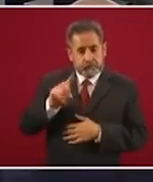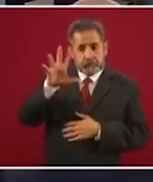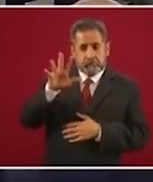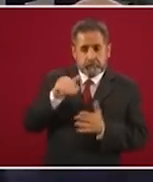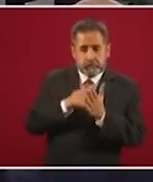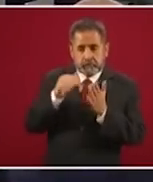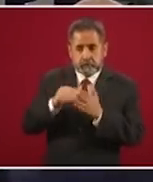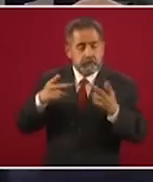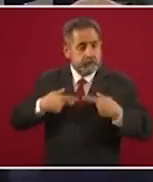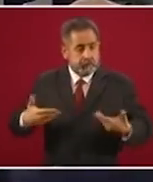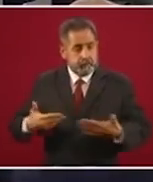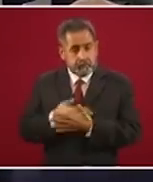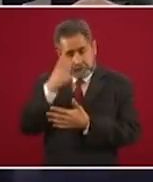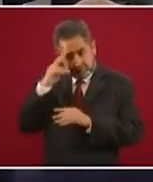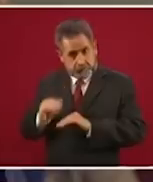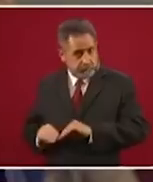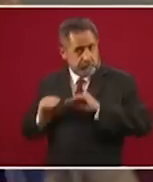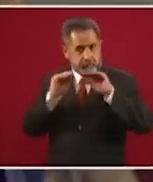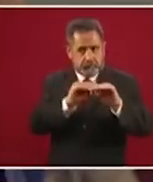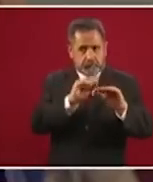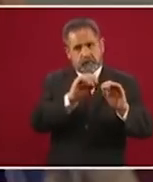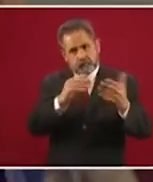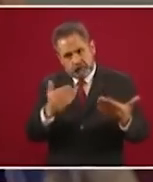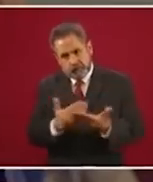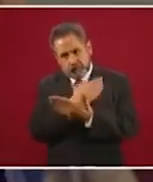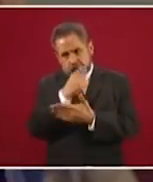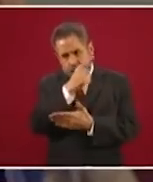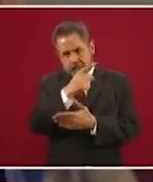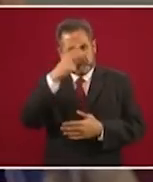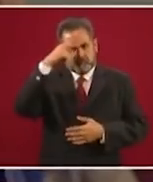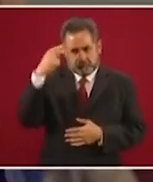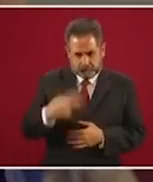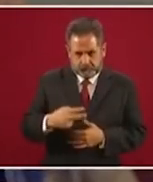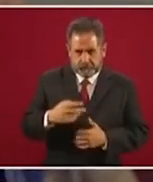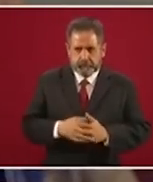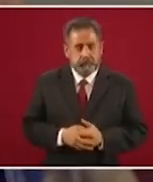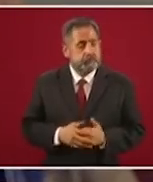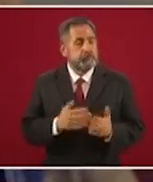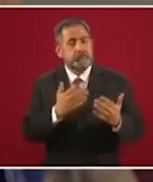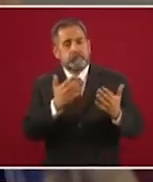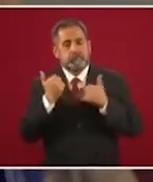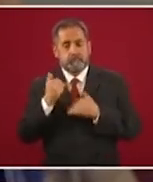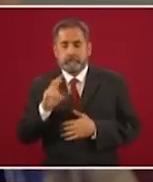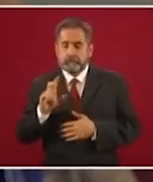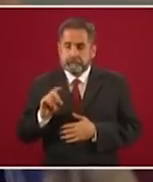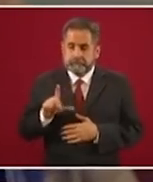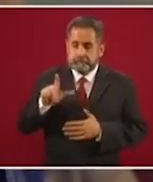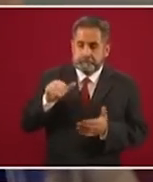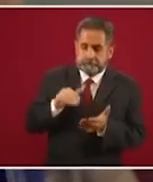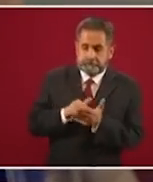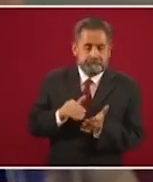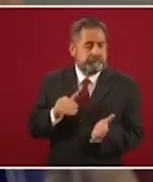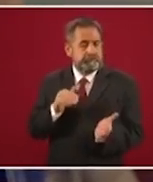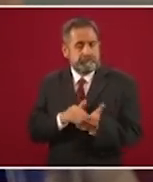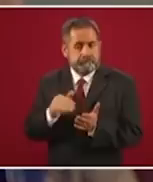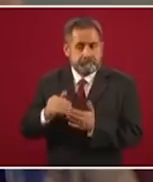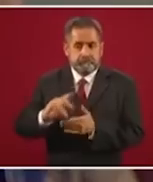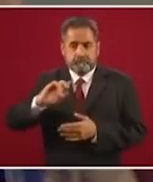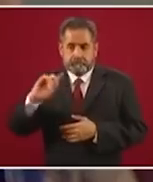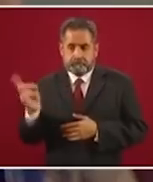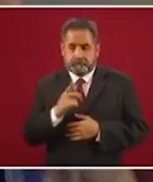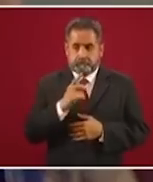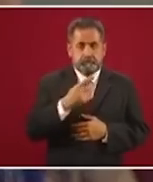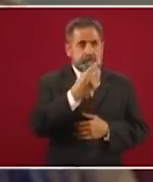mexicanos, que unos se fueron y otros nacieron allá. Nos enviaron el año pasado 37 mil millones de dólares